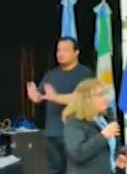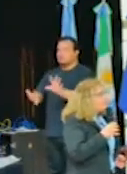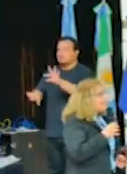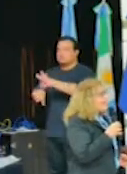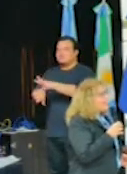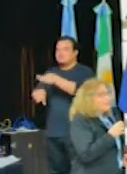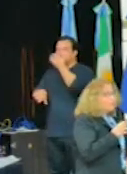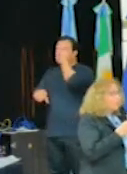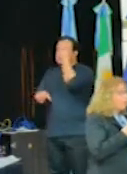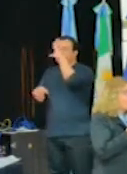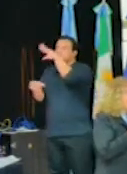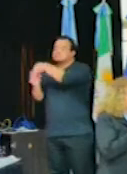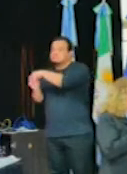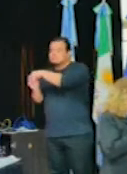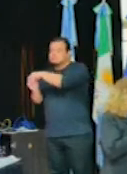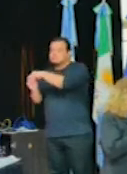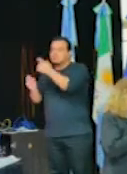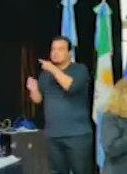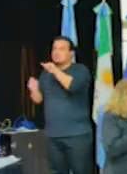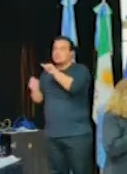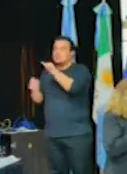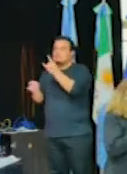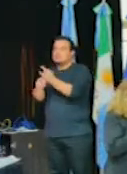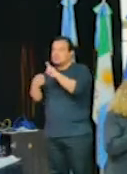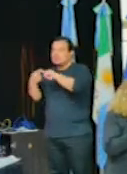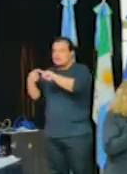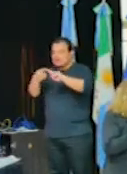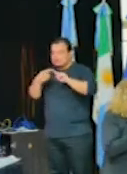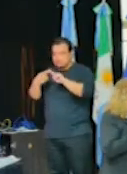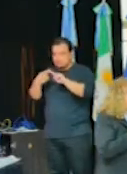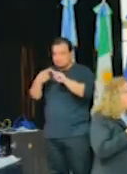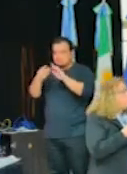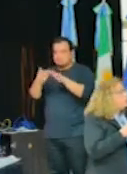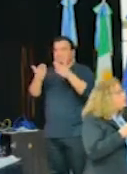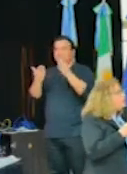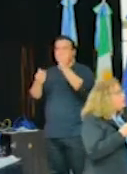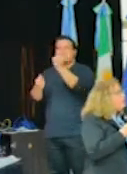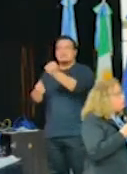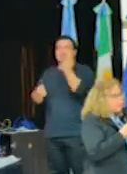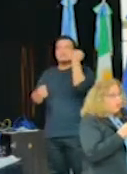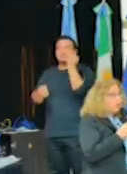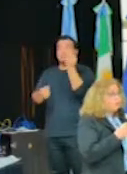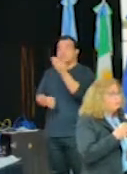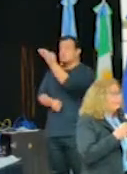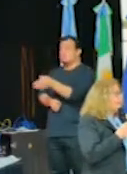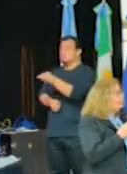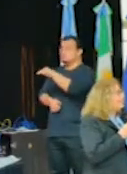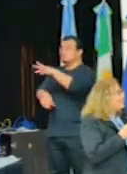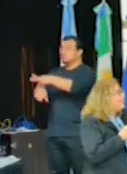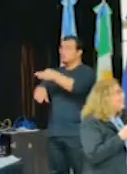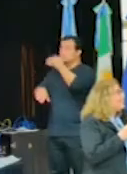interactuando hasta alcanzar un punto de desequilibrio. Por lo que es sumamente importante conocer el paciente y su entorno como su